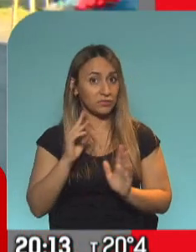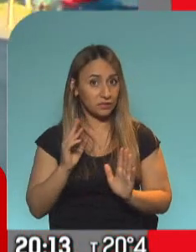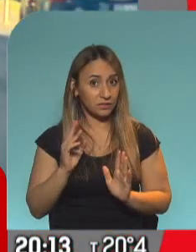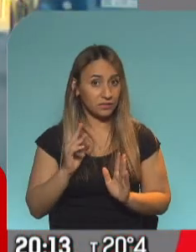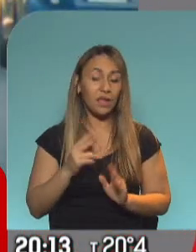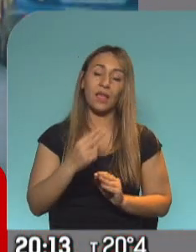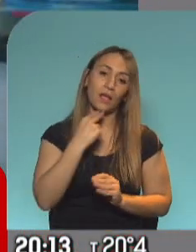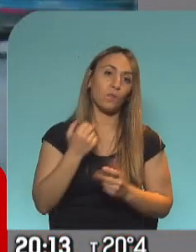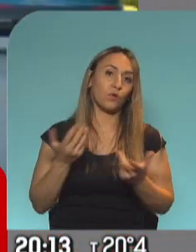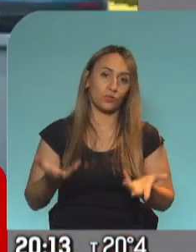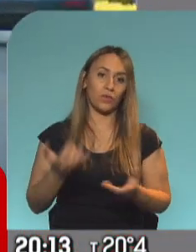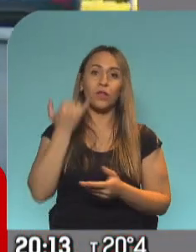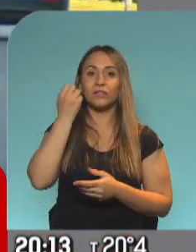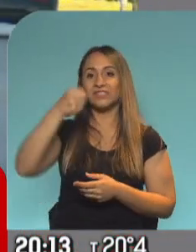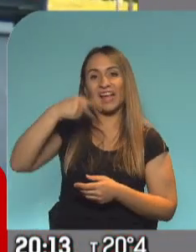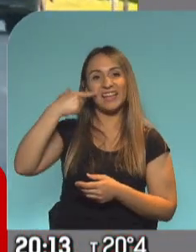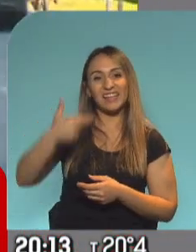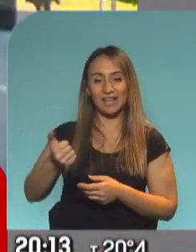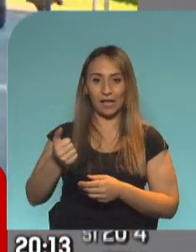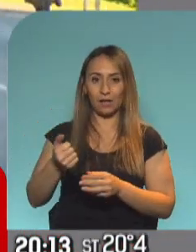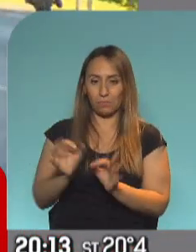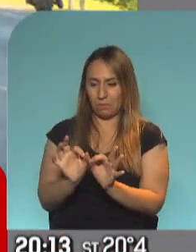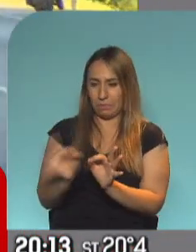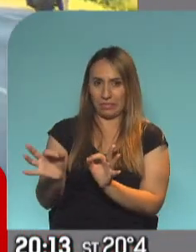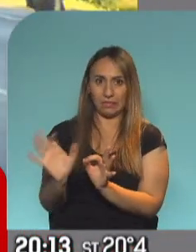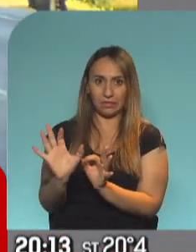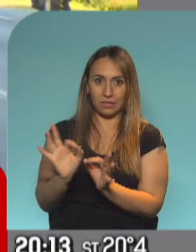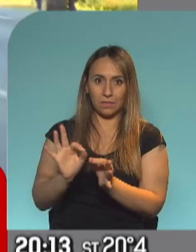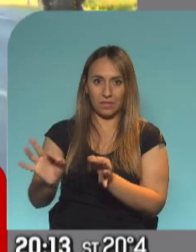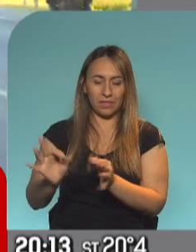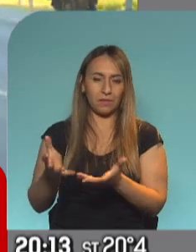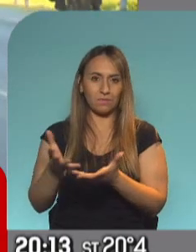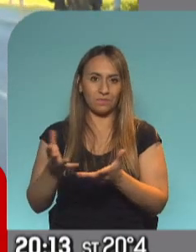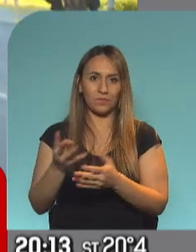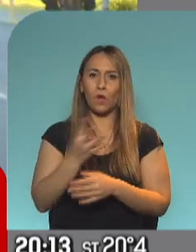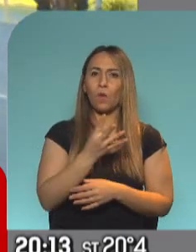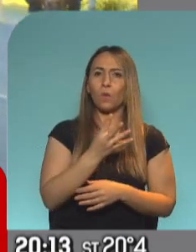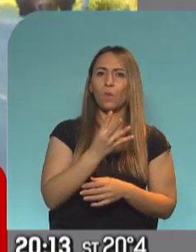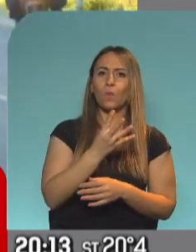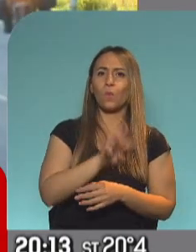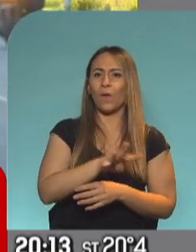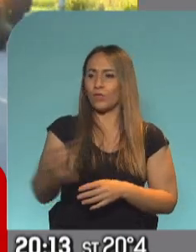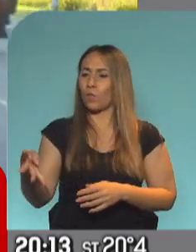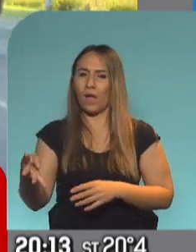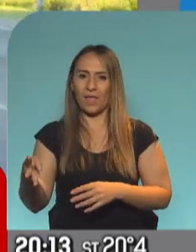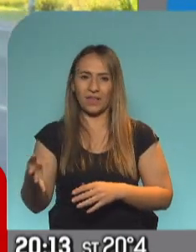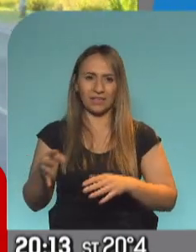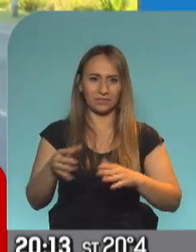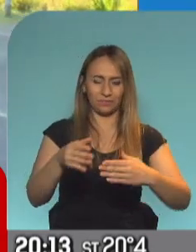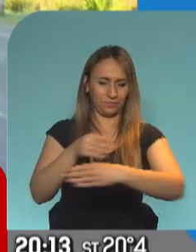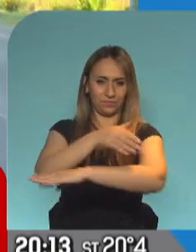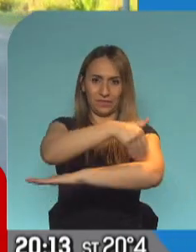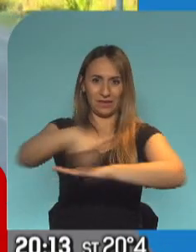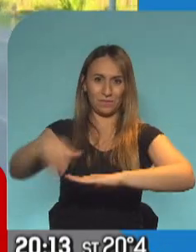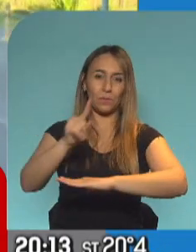lógicamente yanina la tiene así a 400 metros por italia que es por